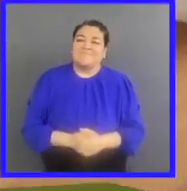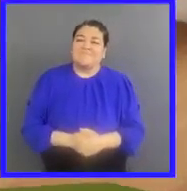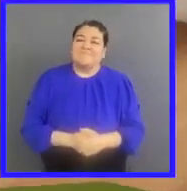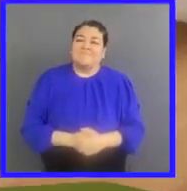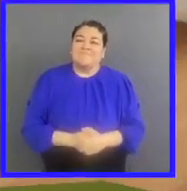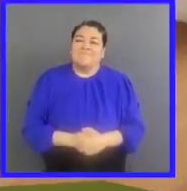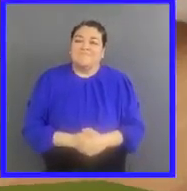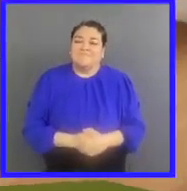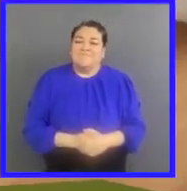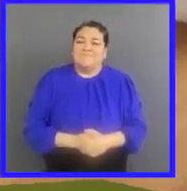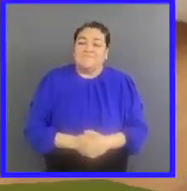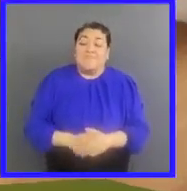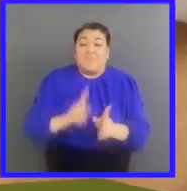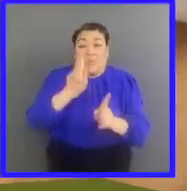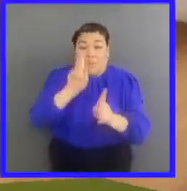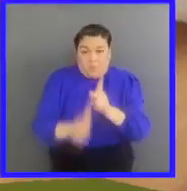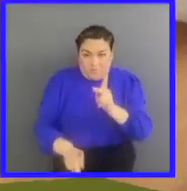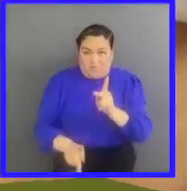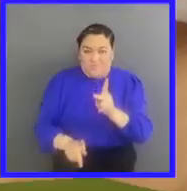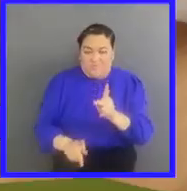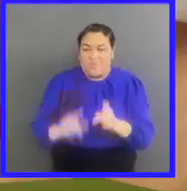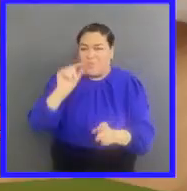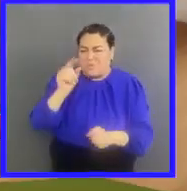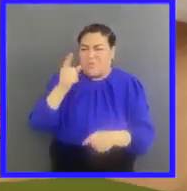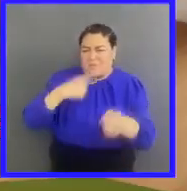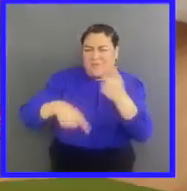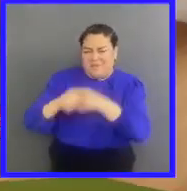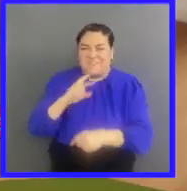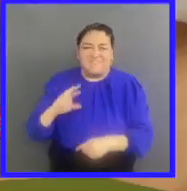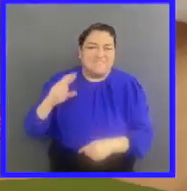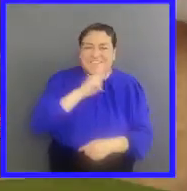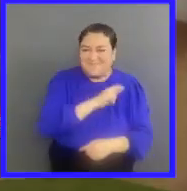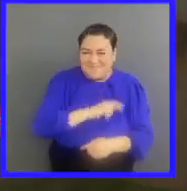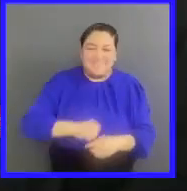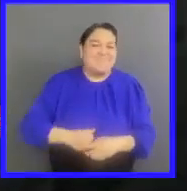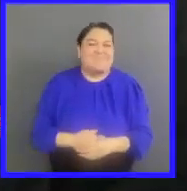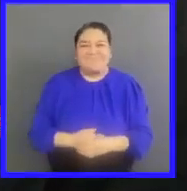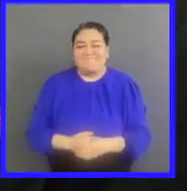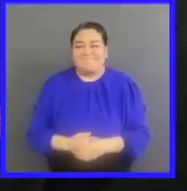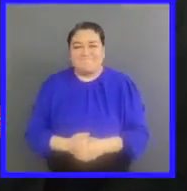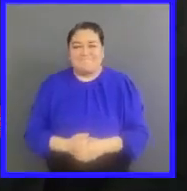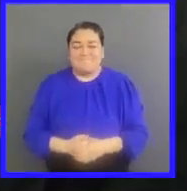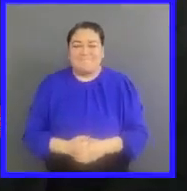Tiempo de ir a unos mensajes, son muy rápidos, volvemos con más.